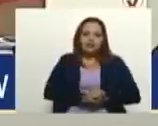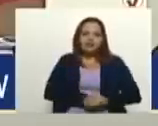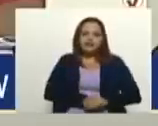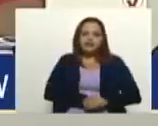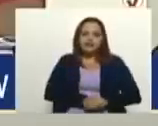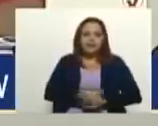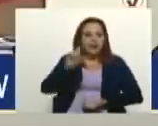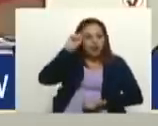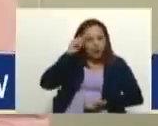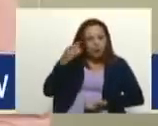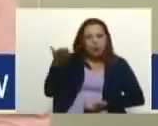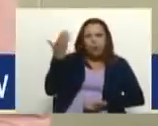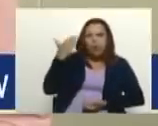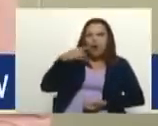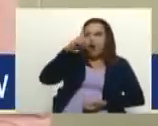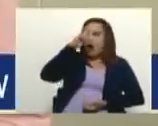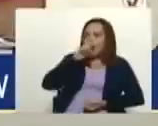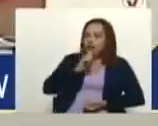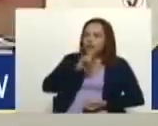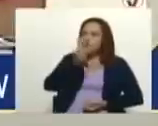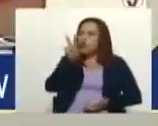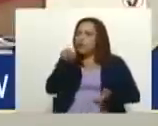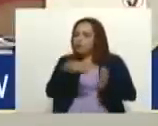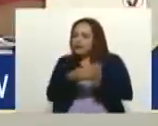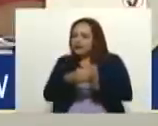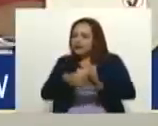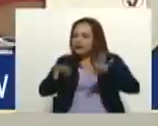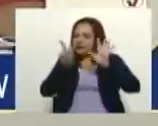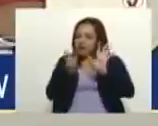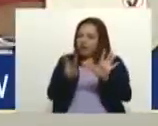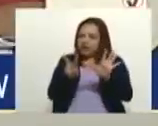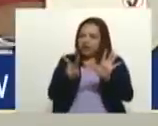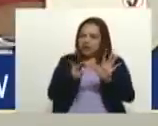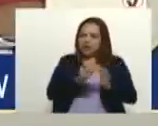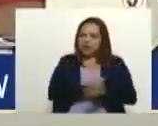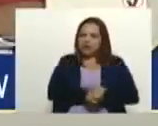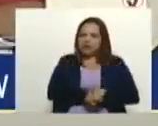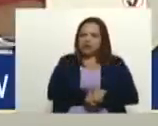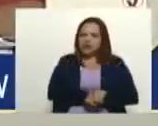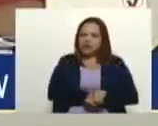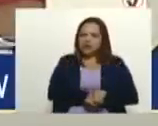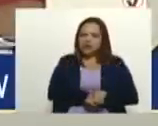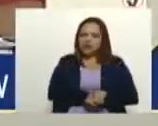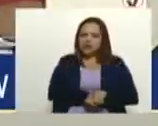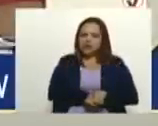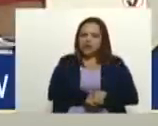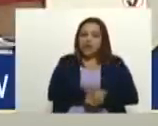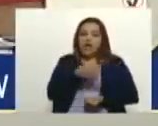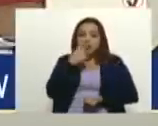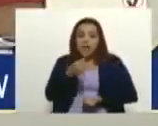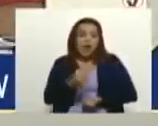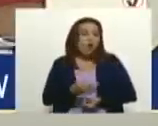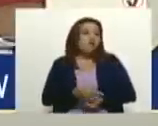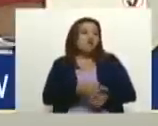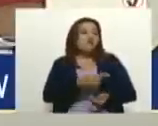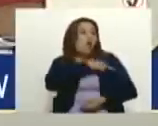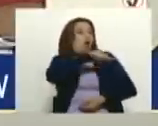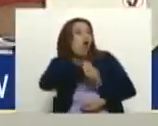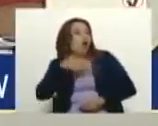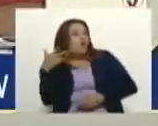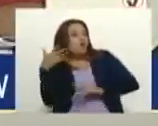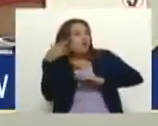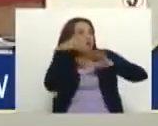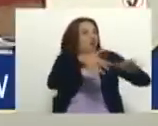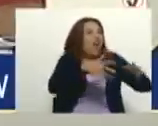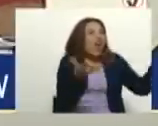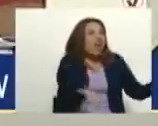¿Recuerdas aquel 2007? Que era, el 2007 llamaron ellos hasta quemar Caracas.